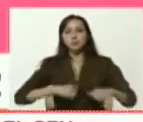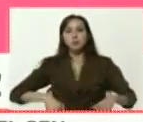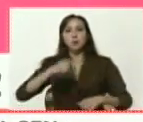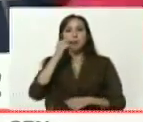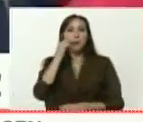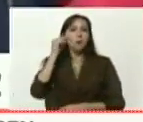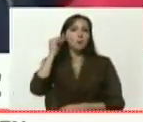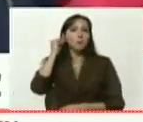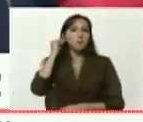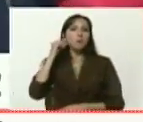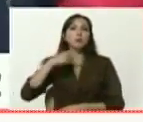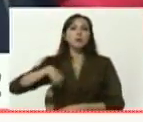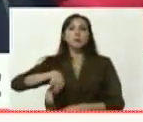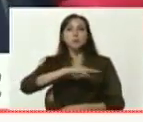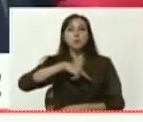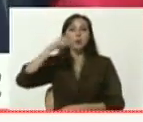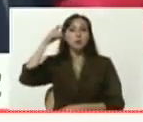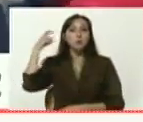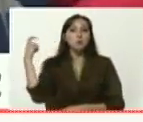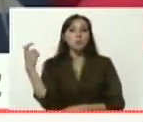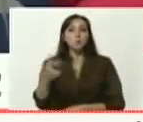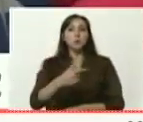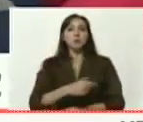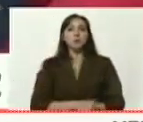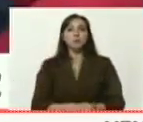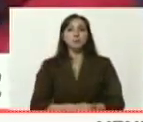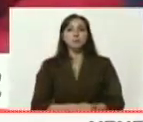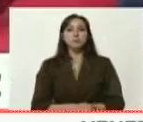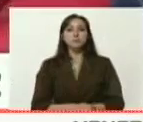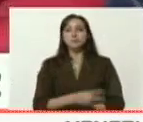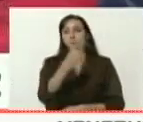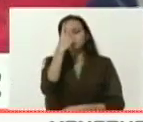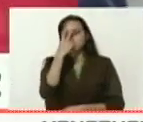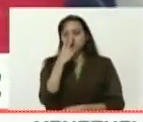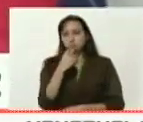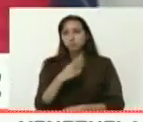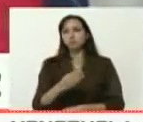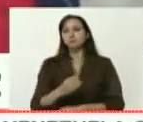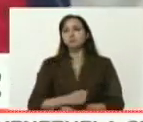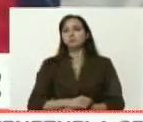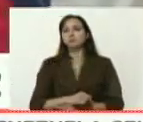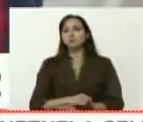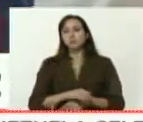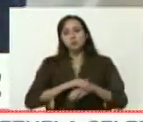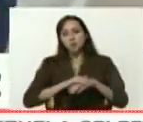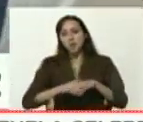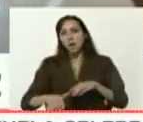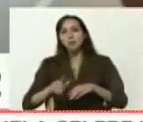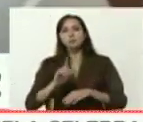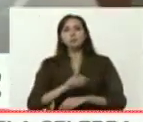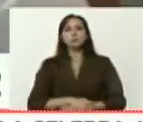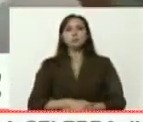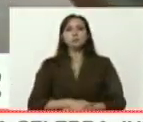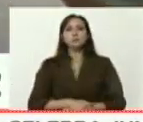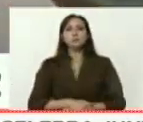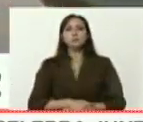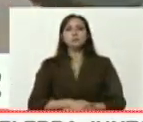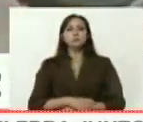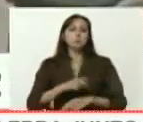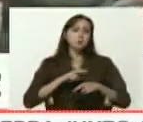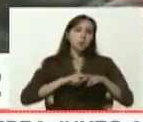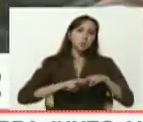de nuestro pueblo, llano, simple, pobre, descalzo y casi sin